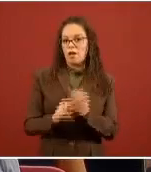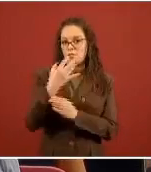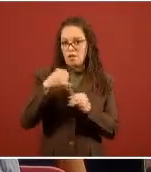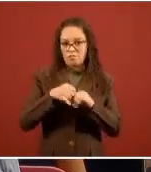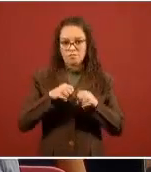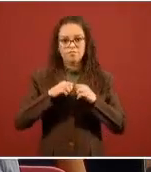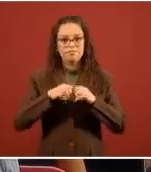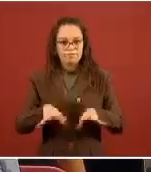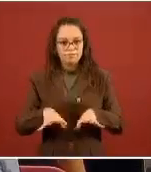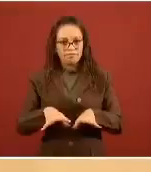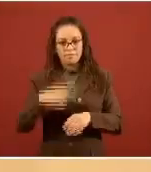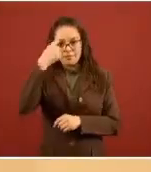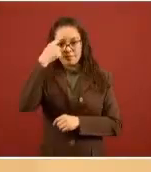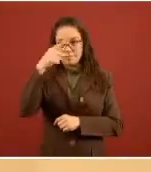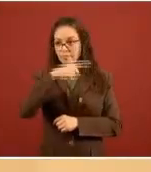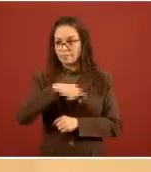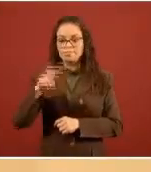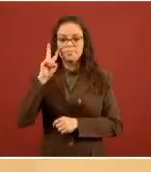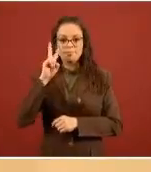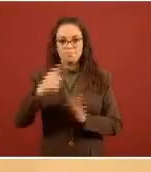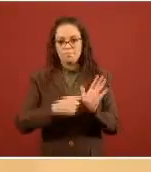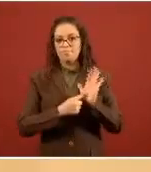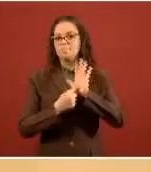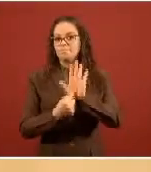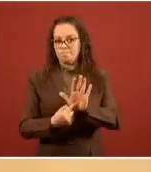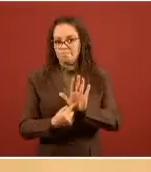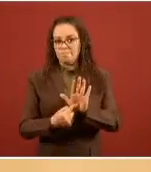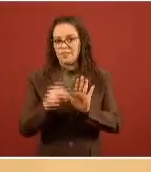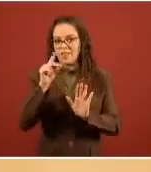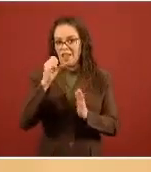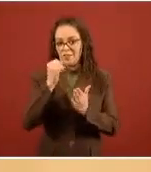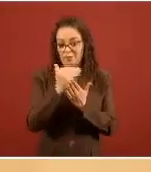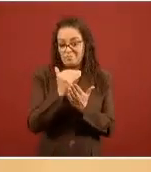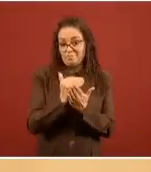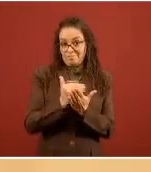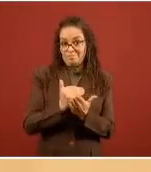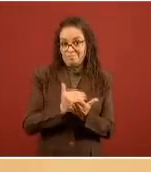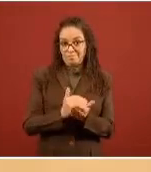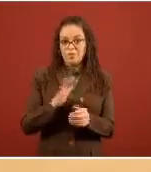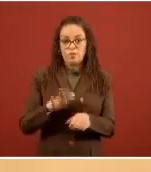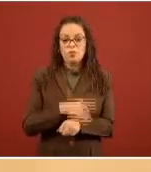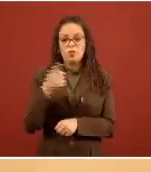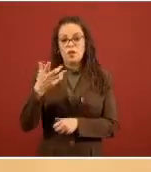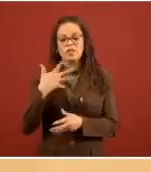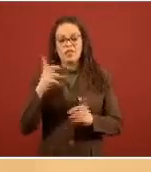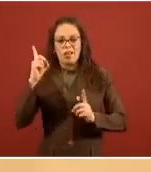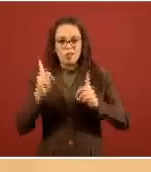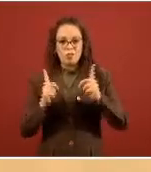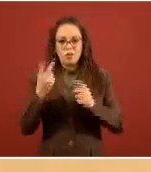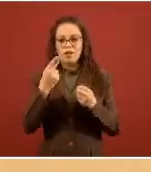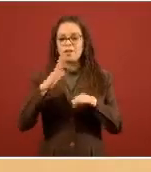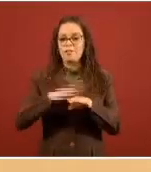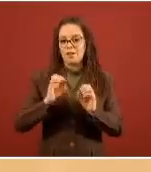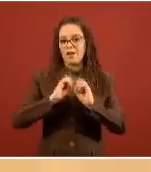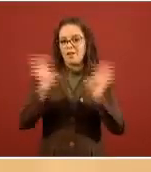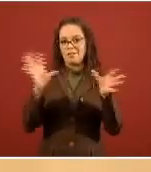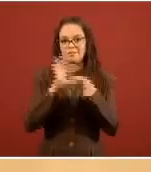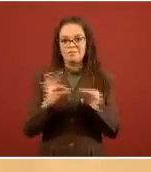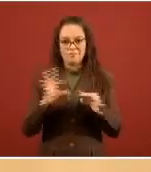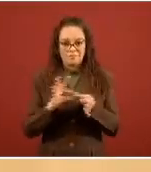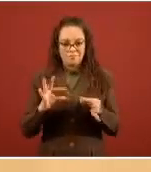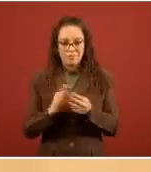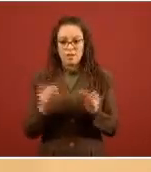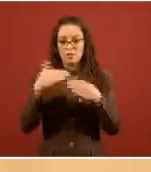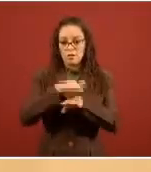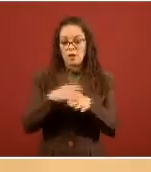la luz de estos datos. Nos han estado solicitando algunas aclaraciones en relación a estos datos, es decir, de los